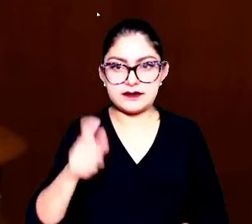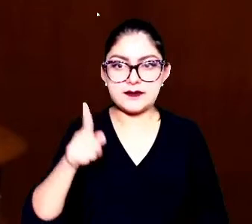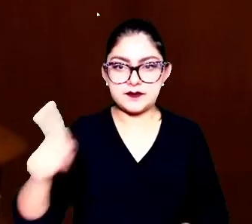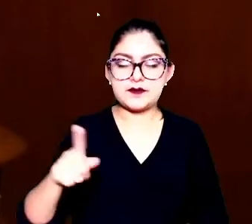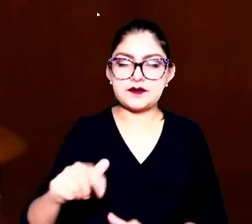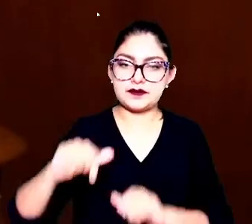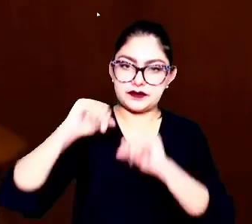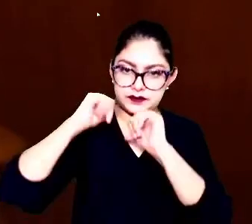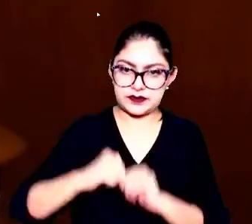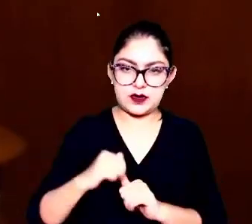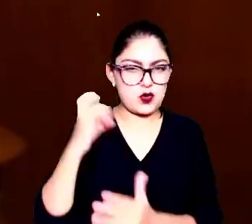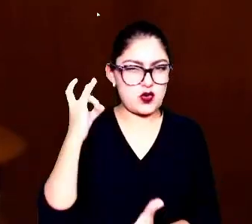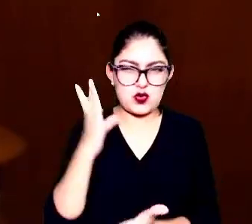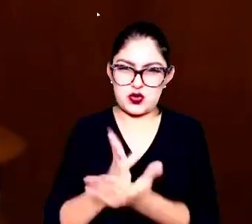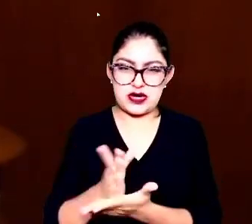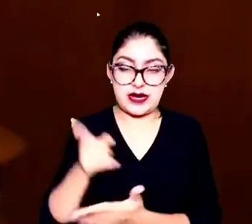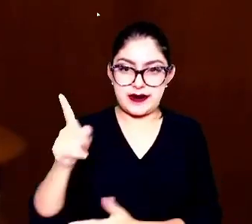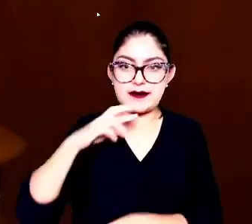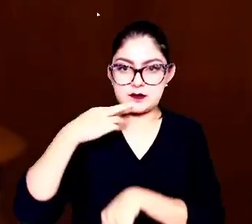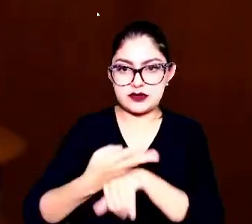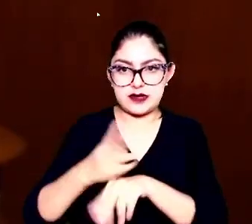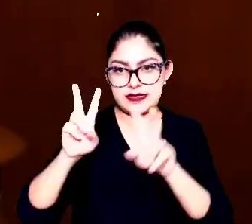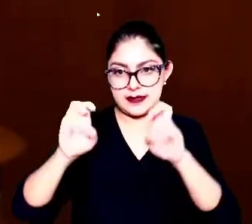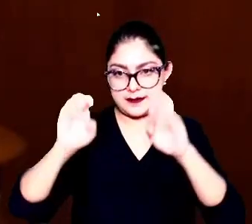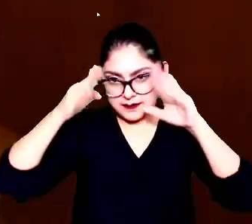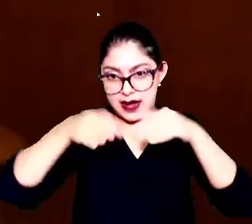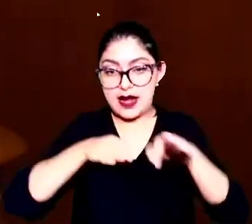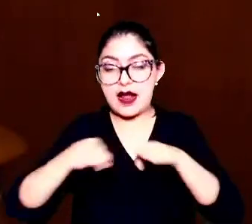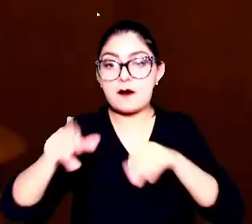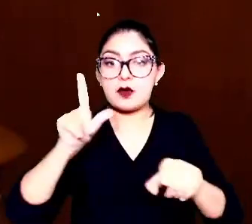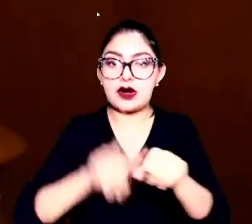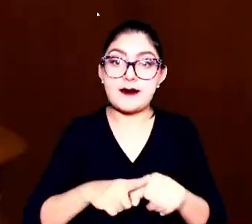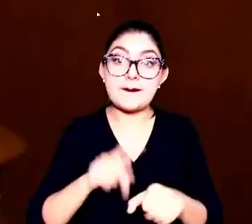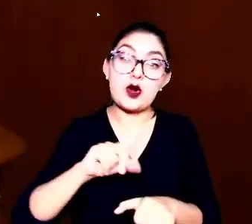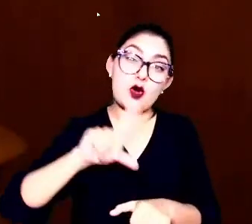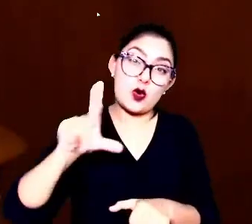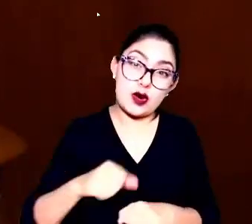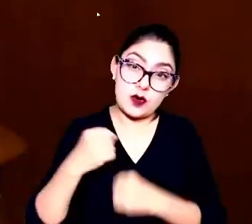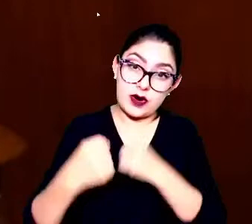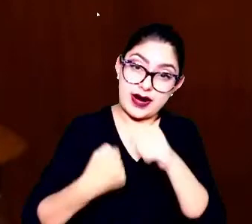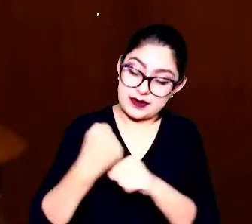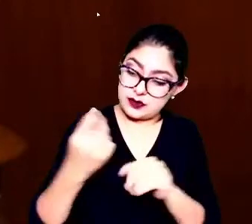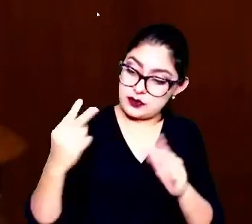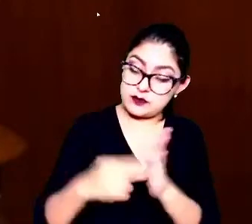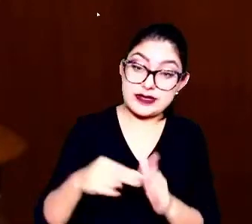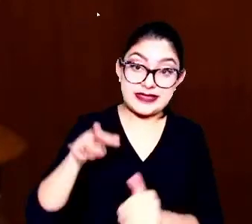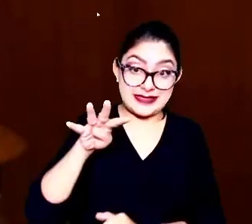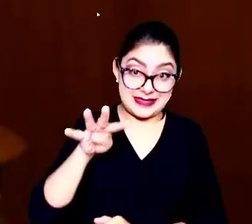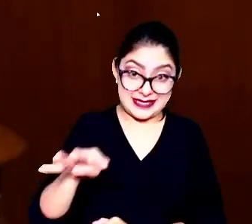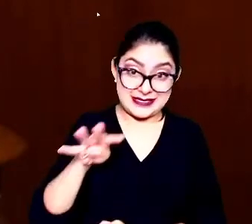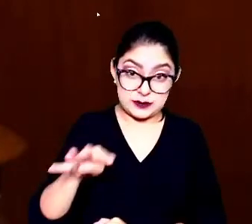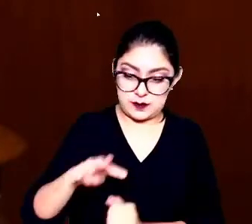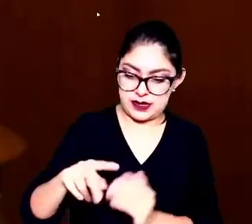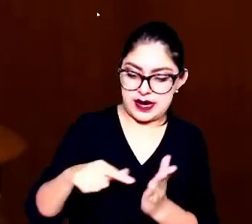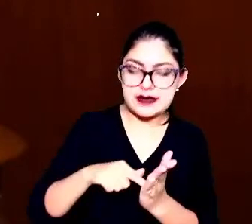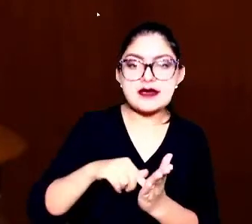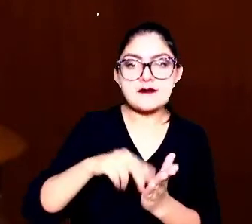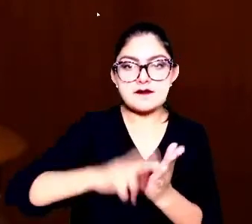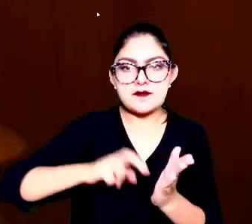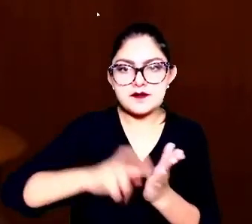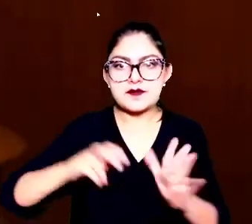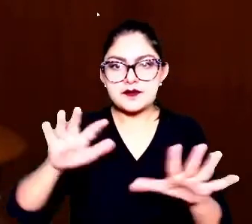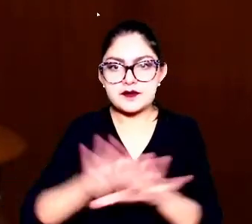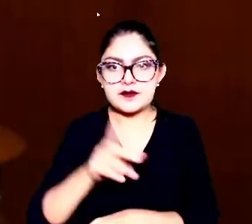laboral pero la reforma del 2019 indica que el Instituto Federal de la defensoría pública también